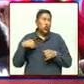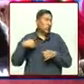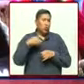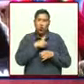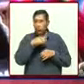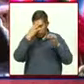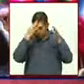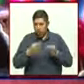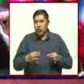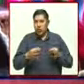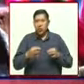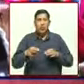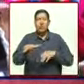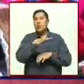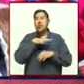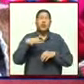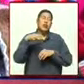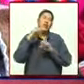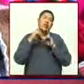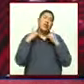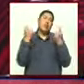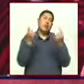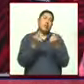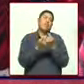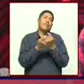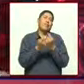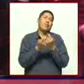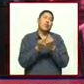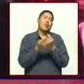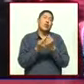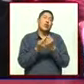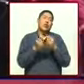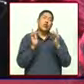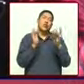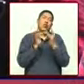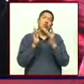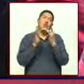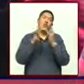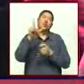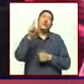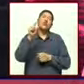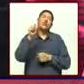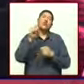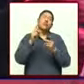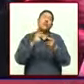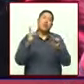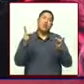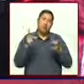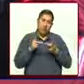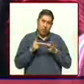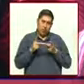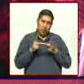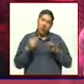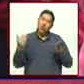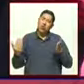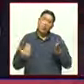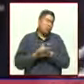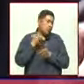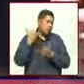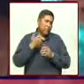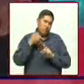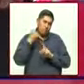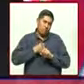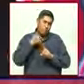hemos decidido a nivel departamental, con las 20 provincias, tomar las nuevas estrategias de